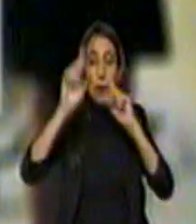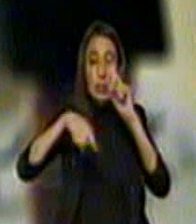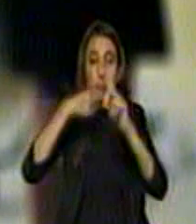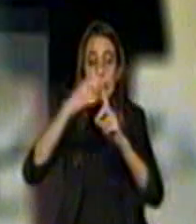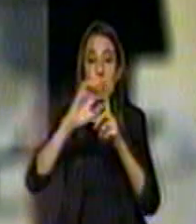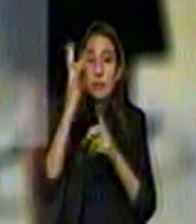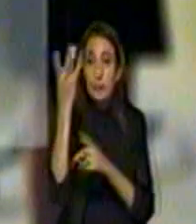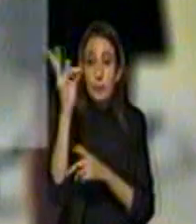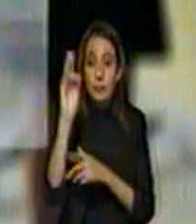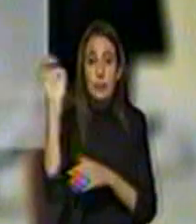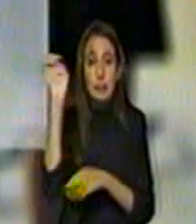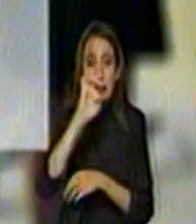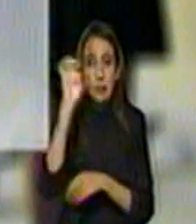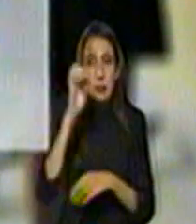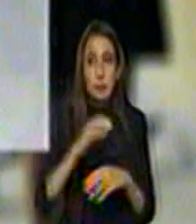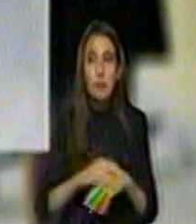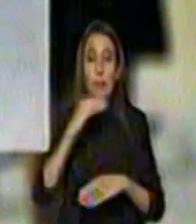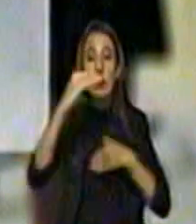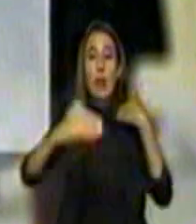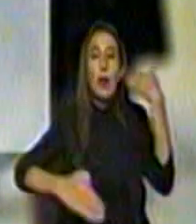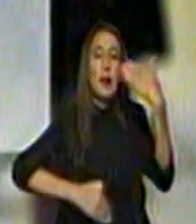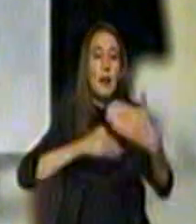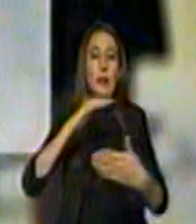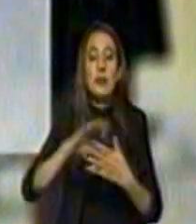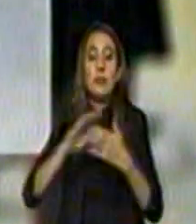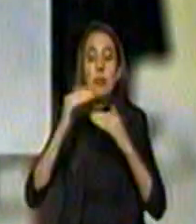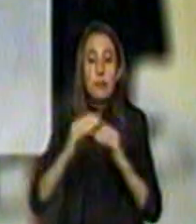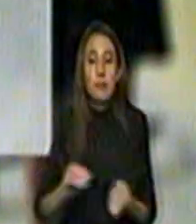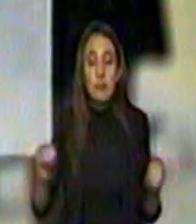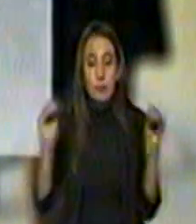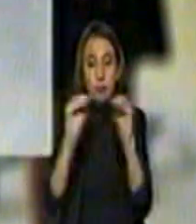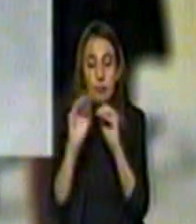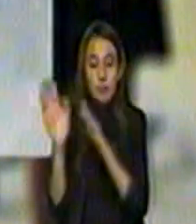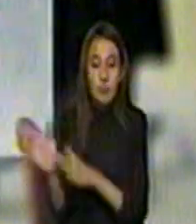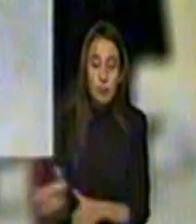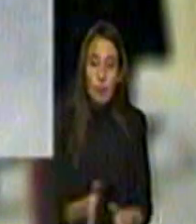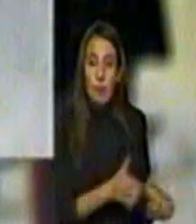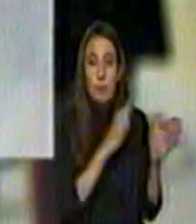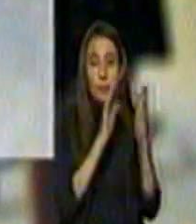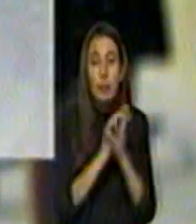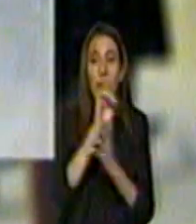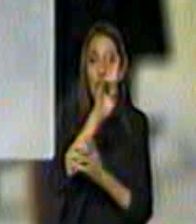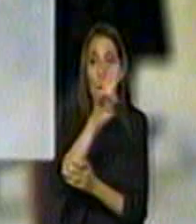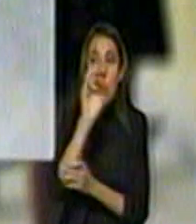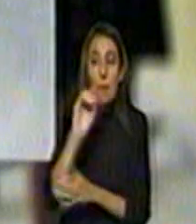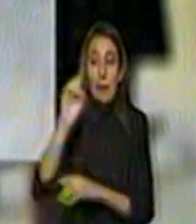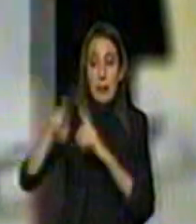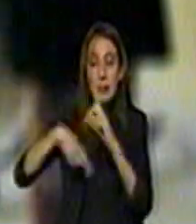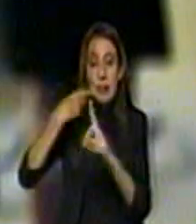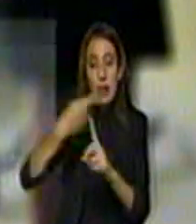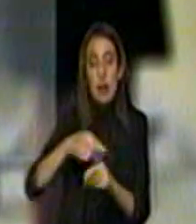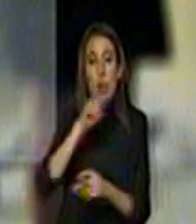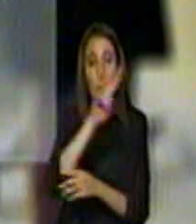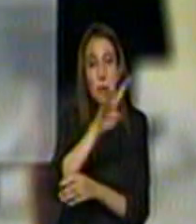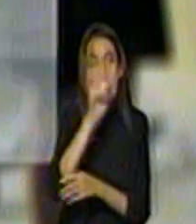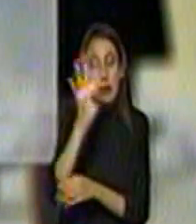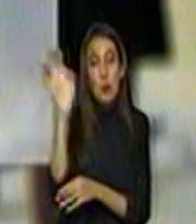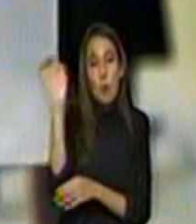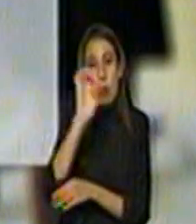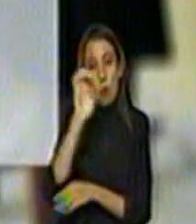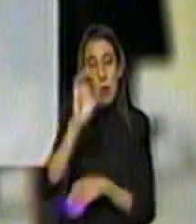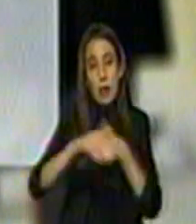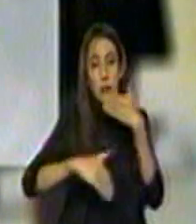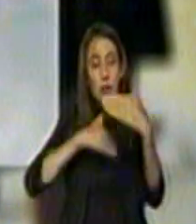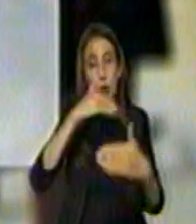del 2020. Pasada esta fase, se hará la entrega y validación de documentación del 20 al 24 de enero del próximo año, y la entrega